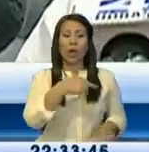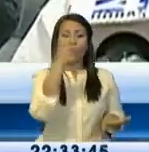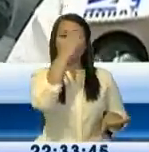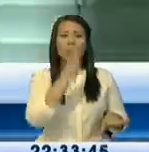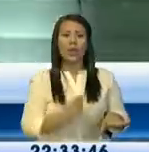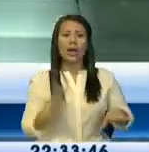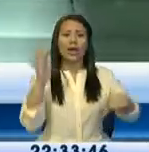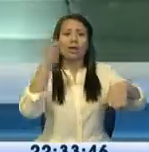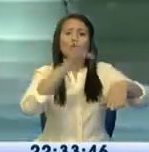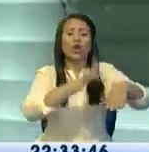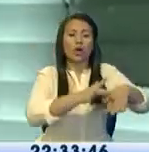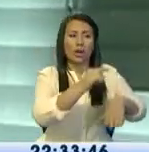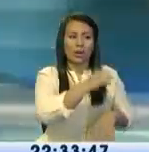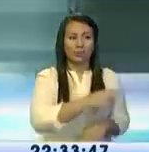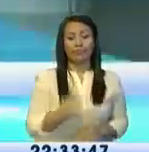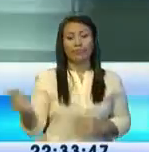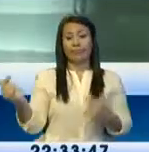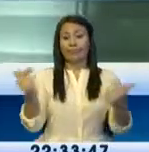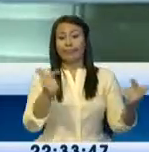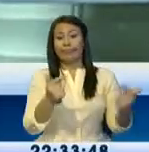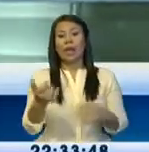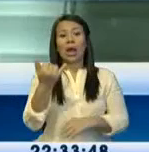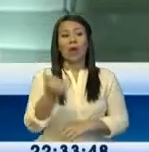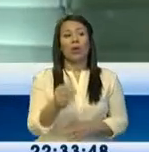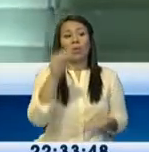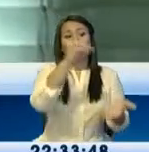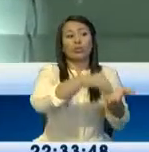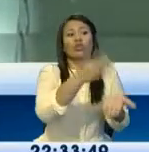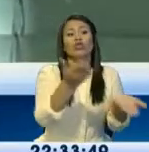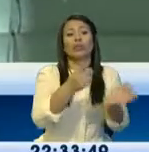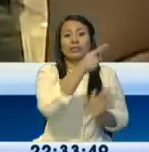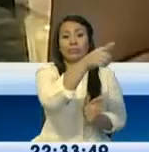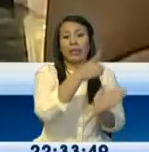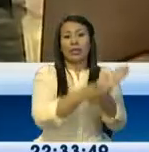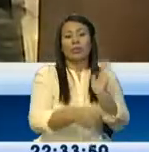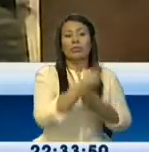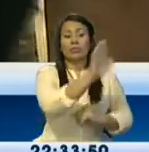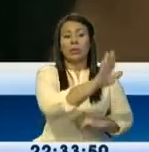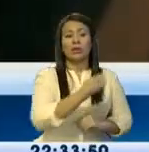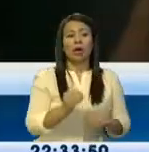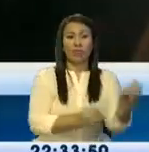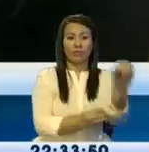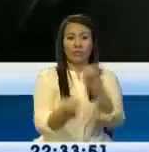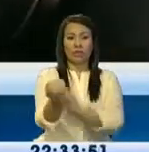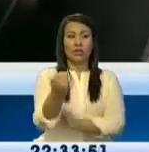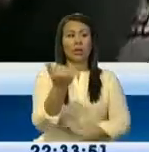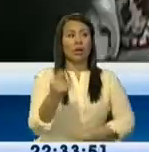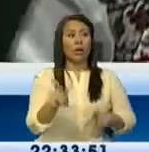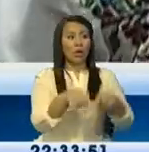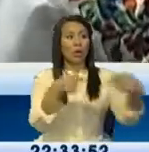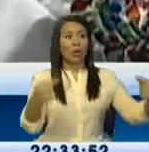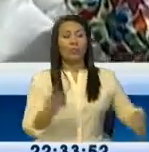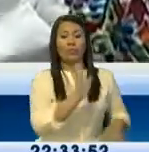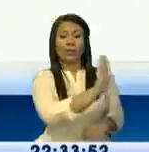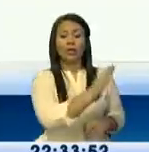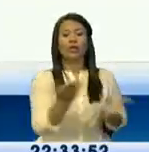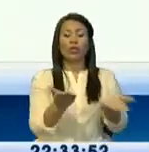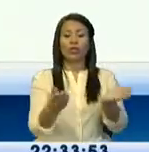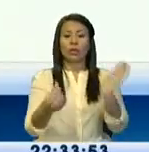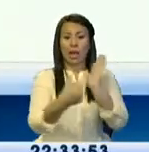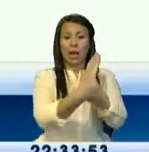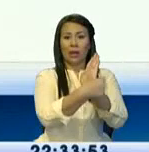señora Tibán. Un enfrentamiento que ya está en manos de la justicia. La denuncia en contra de la legisladora Tibán está tipificada en el